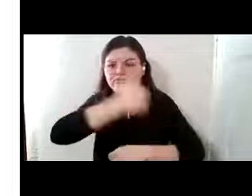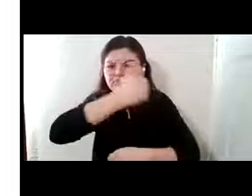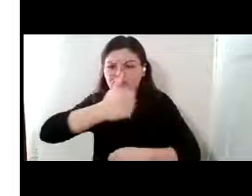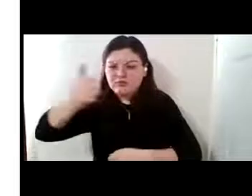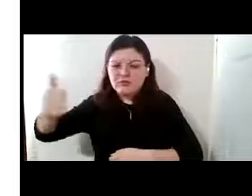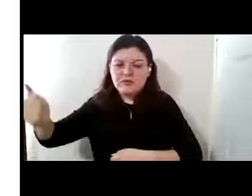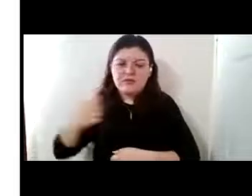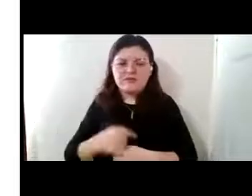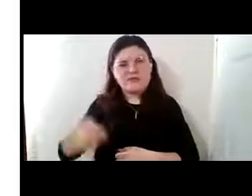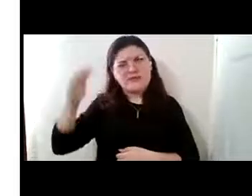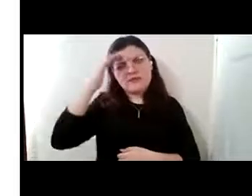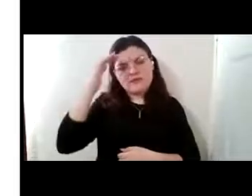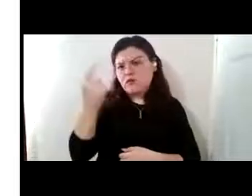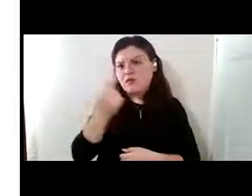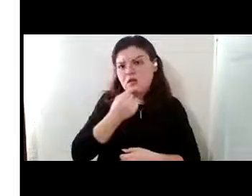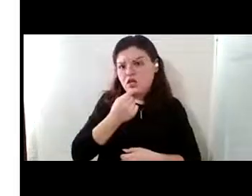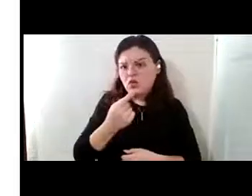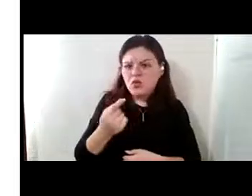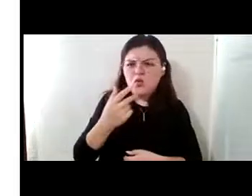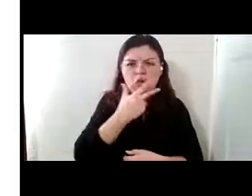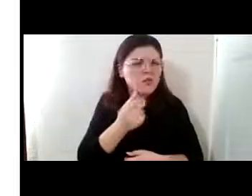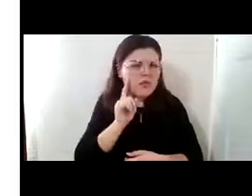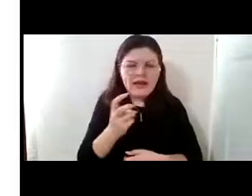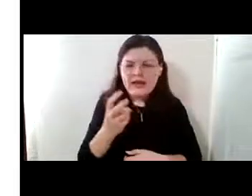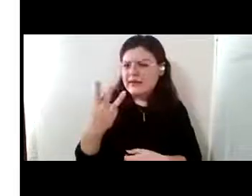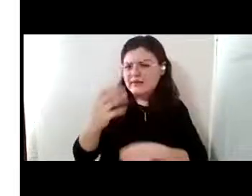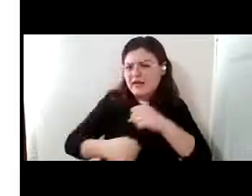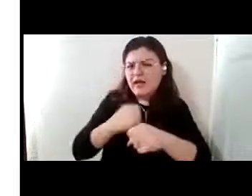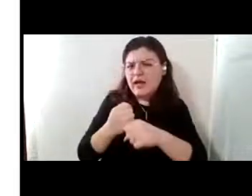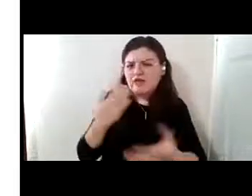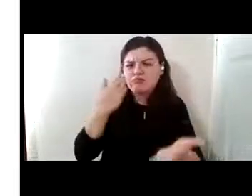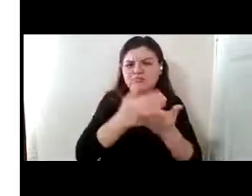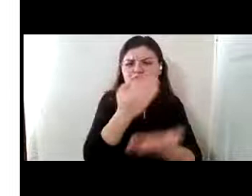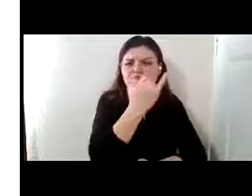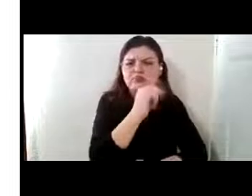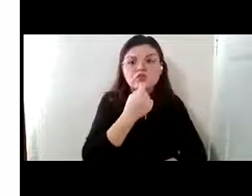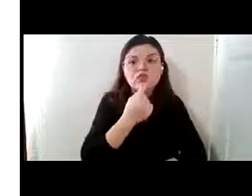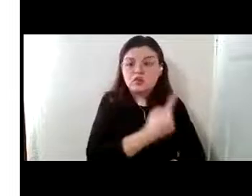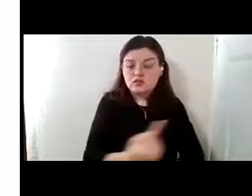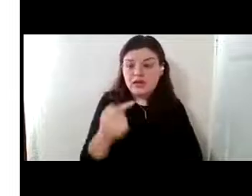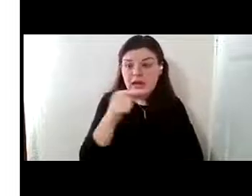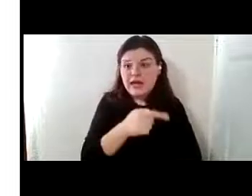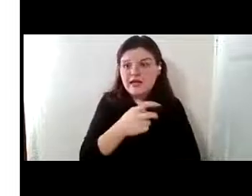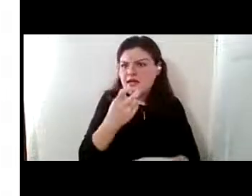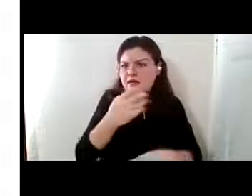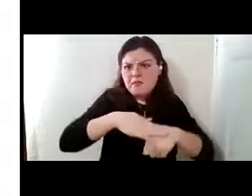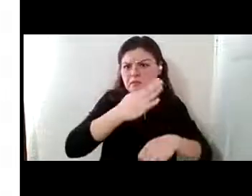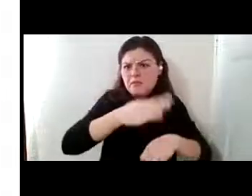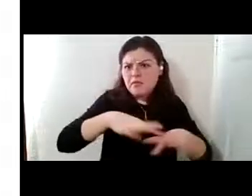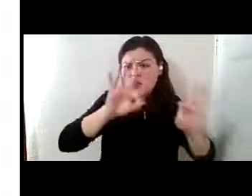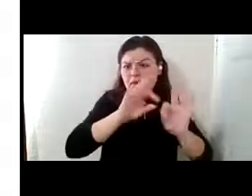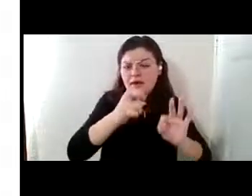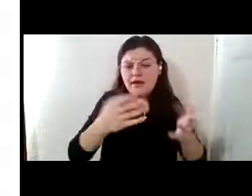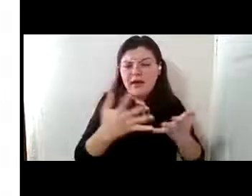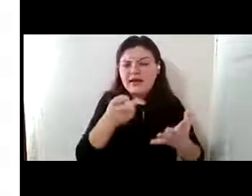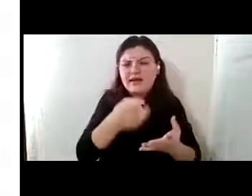en un niño o una niña de 3 años que ingresa al preescolar. En su mayoría es formación, si lo pueden ver. Sí, en la